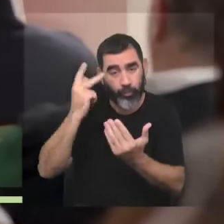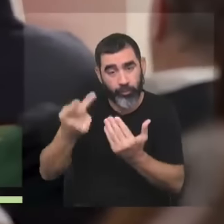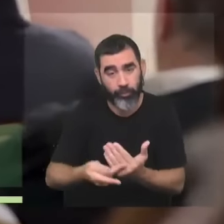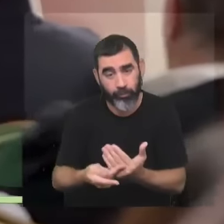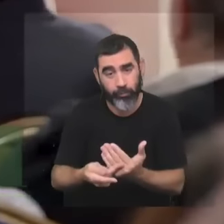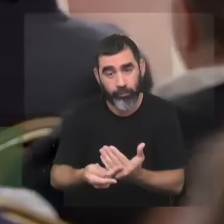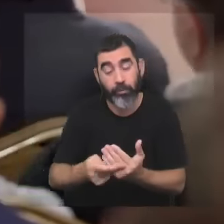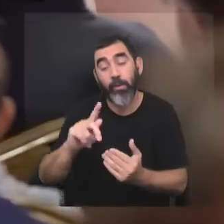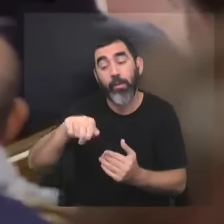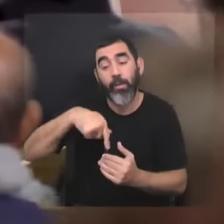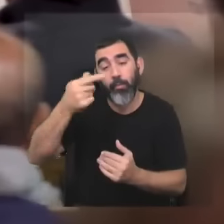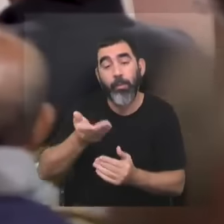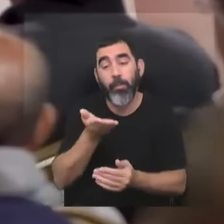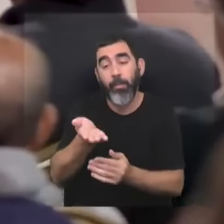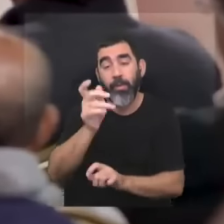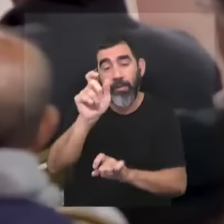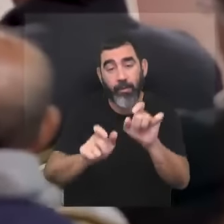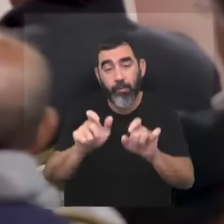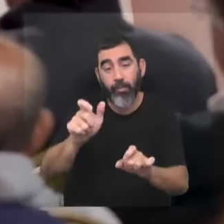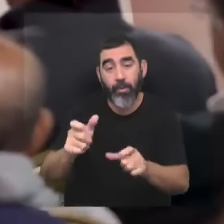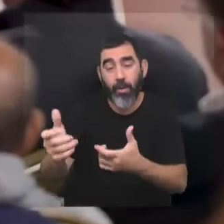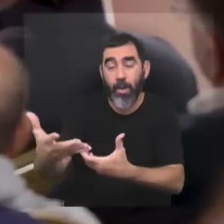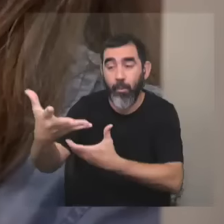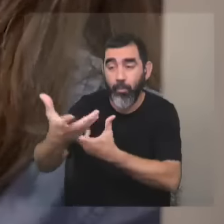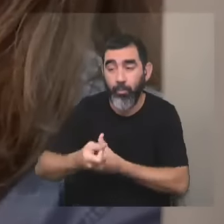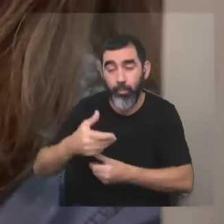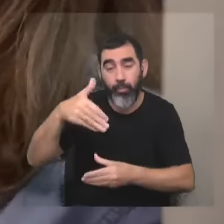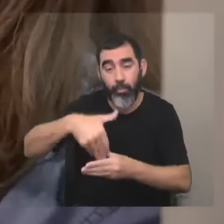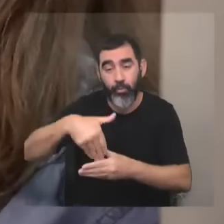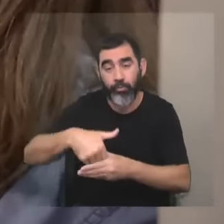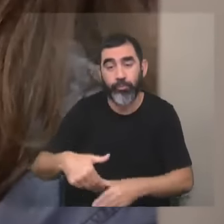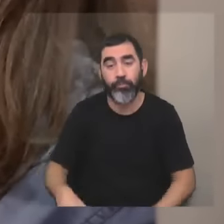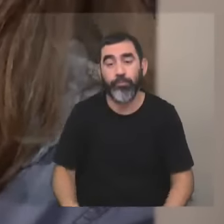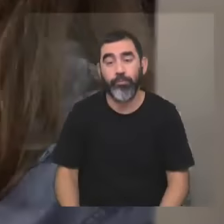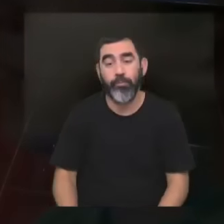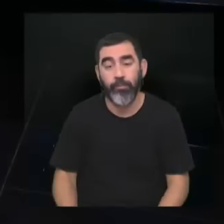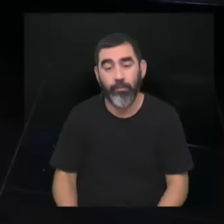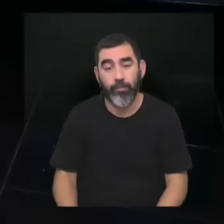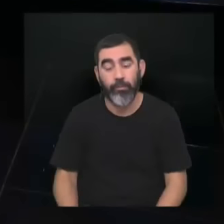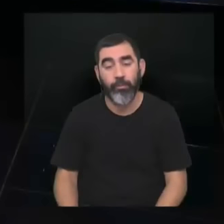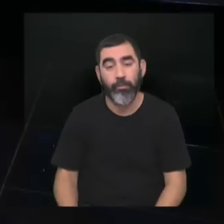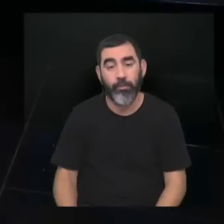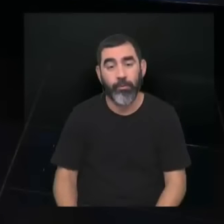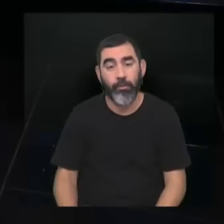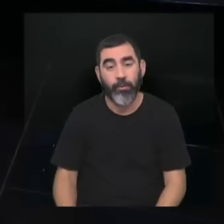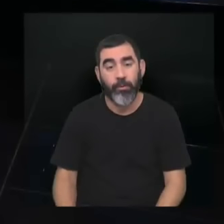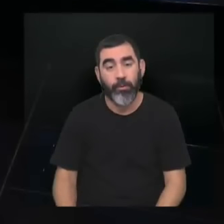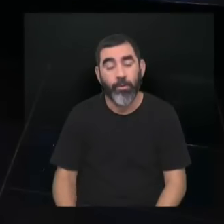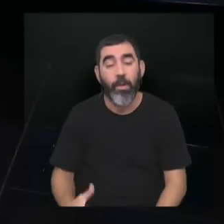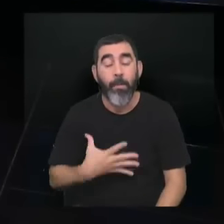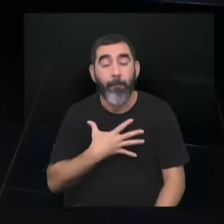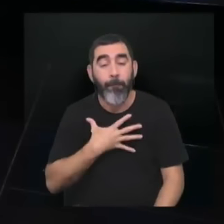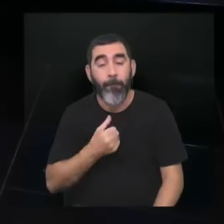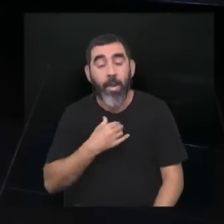Y a partir de ahí pedirle a la gente que nos acompañe con su voto por su parte en filas